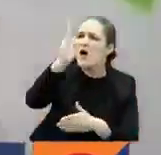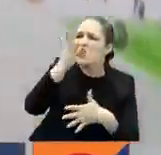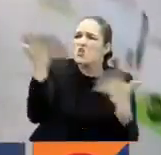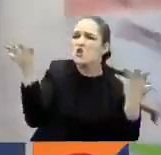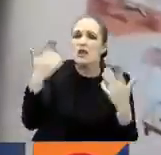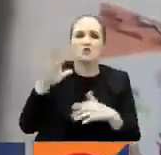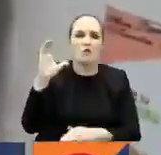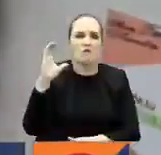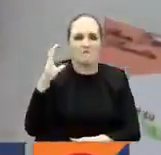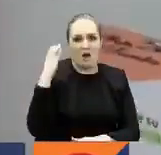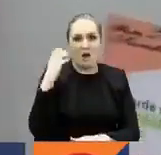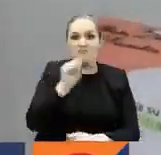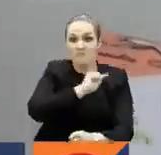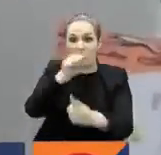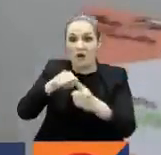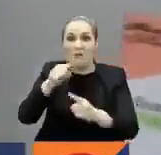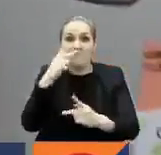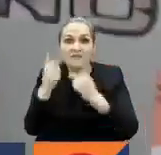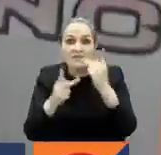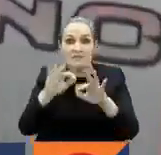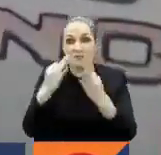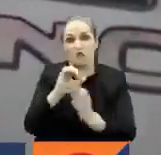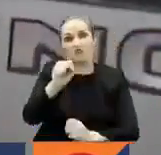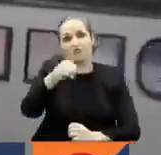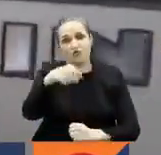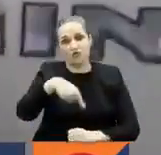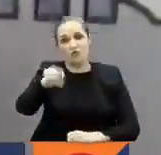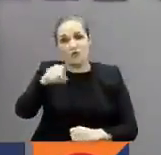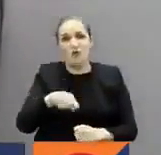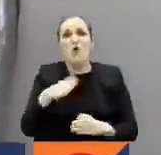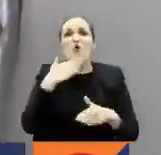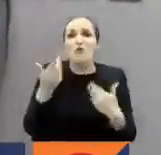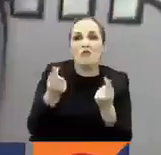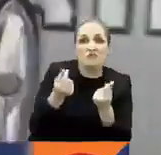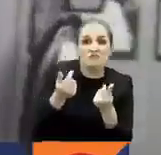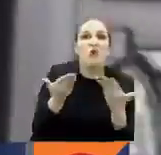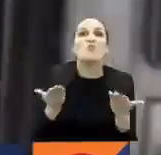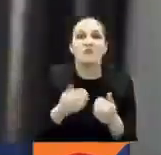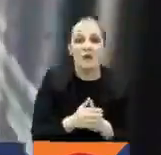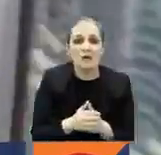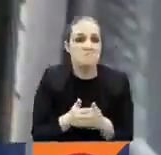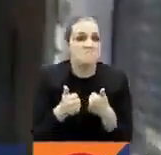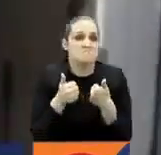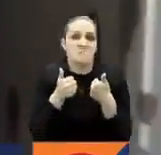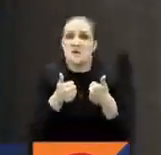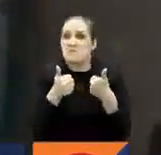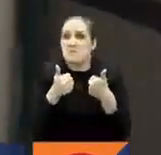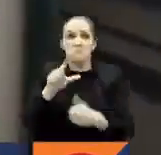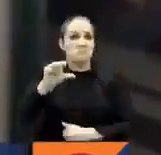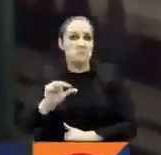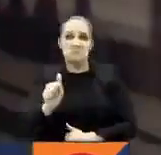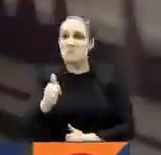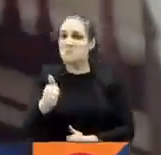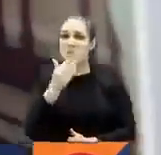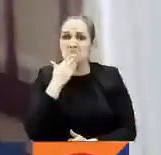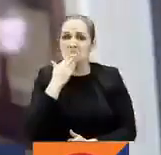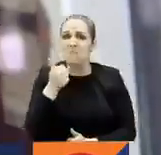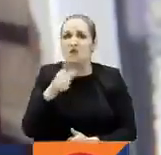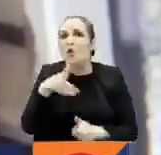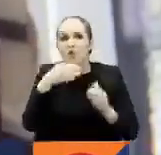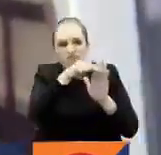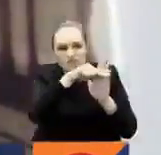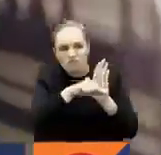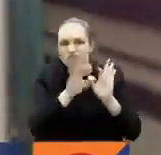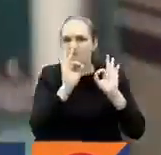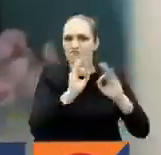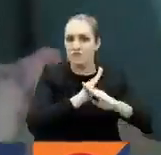Facatativá. ¿A visitar a la familia? Sí, a pasar este puente. ¿Qué tal los precios de los tiquetes? Muy bien, me pareció muy bien la tarifa. ¿Y los protocolos de